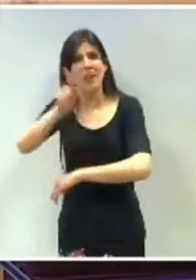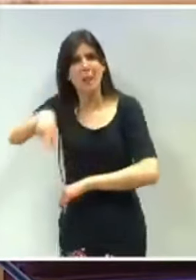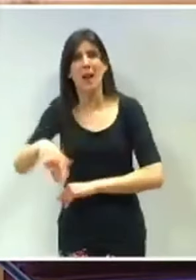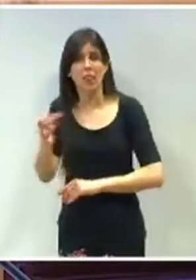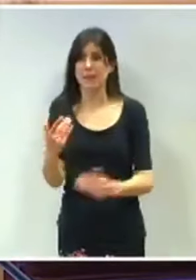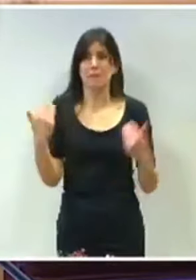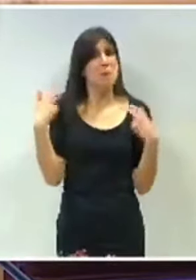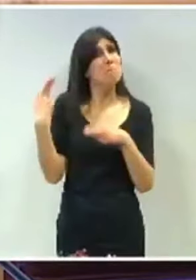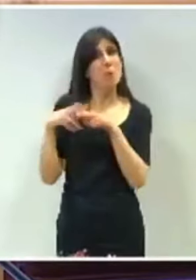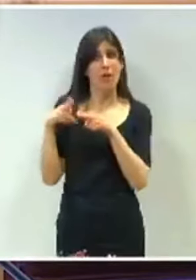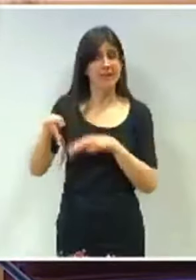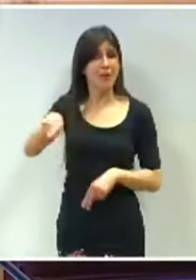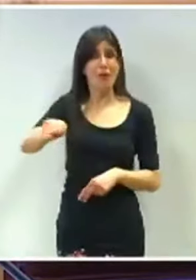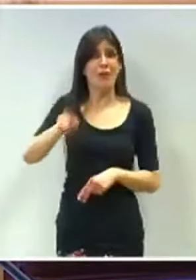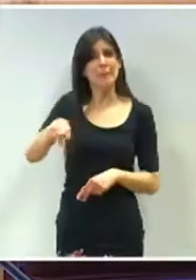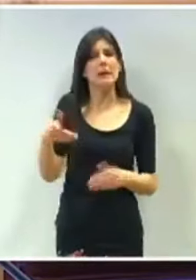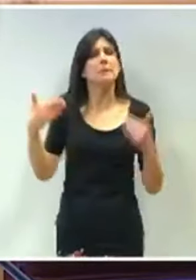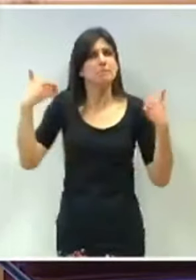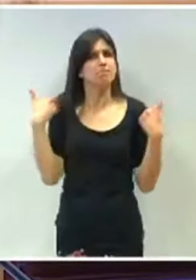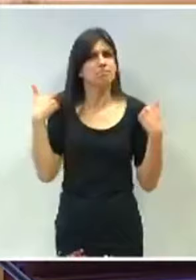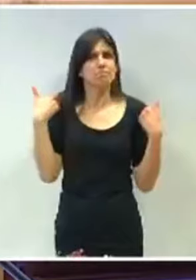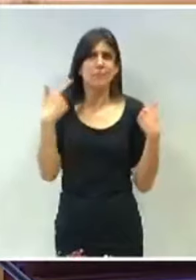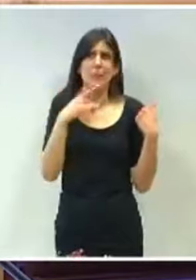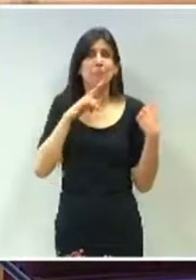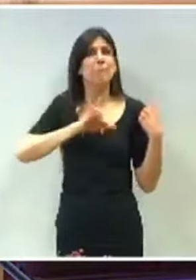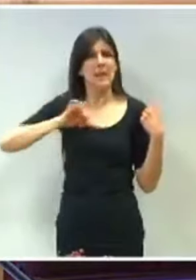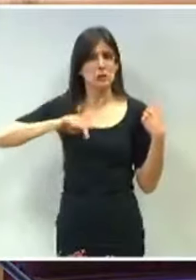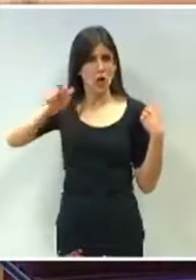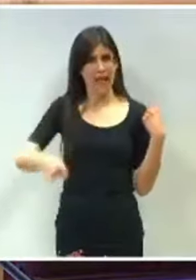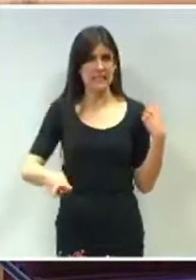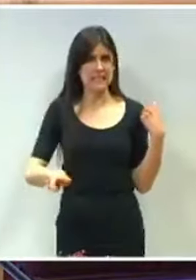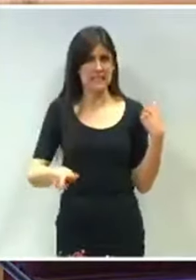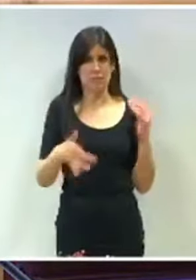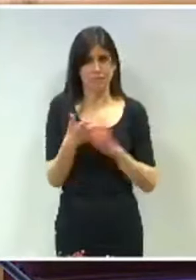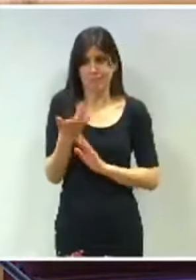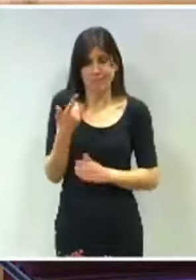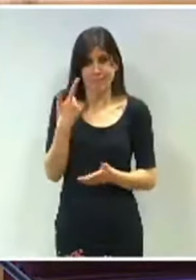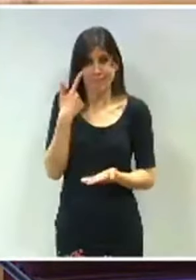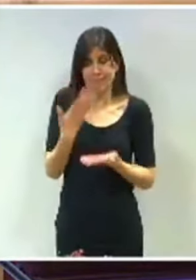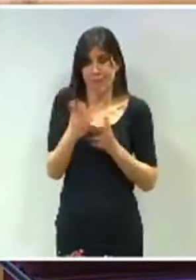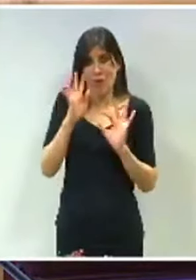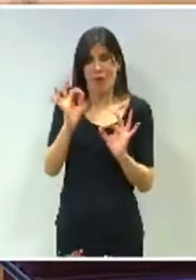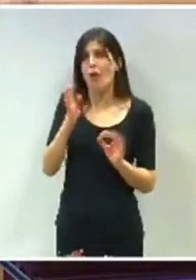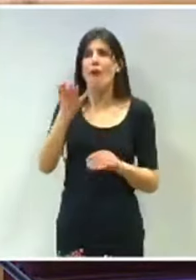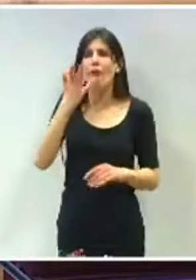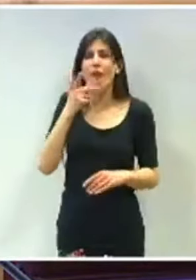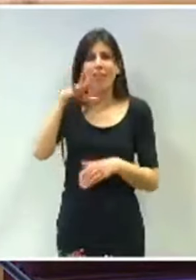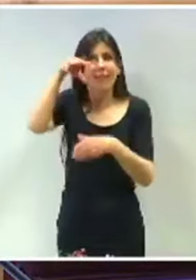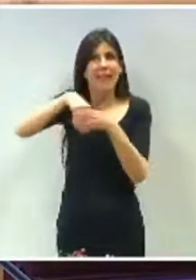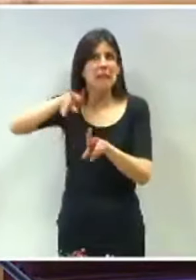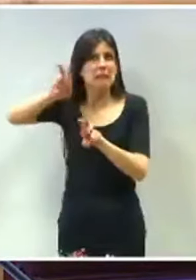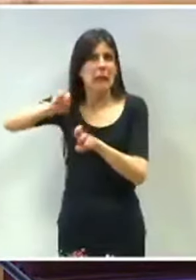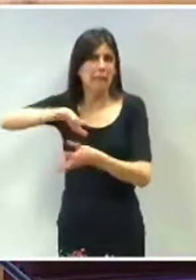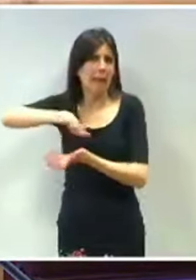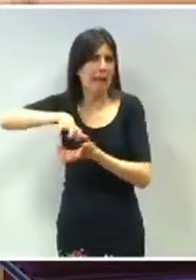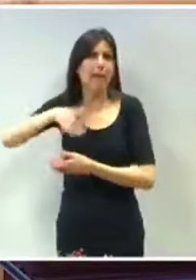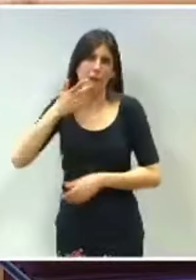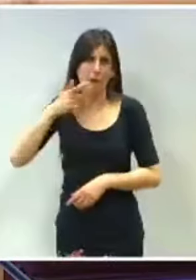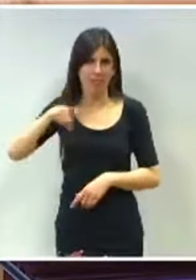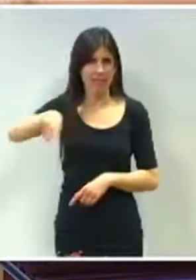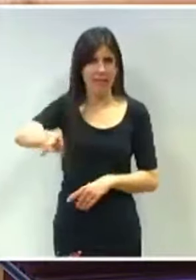políticas y en este caso sus responsabilidades personales hacen más que evidente que conocían esta trama